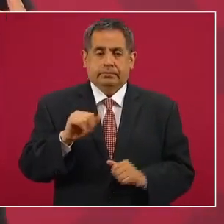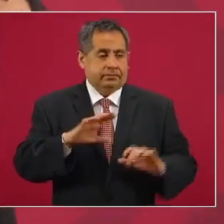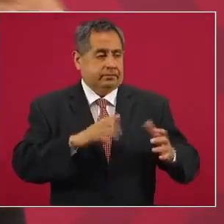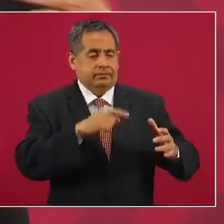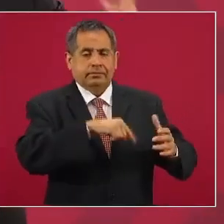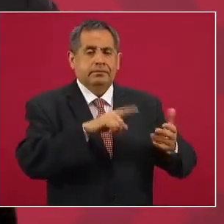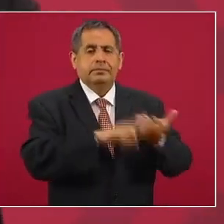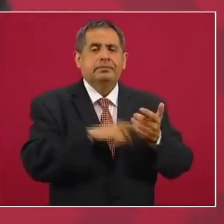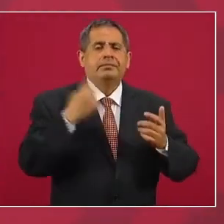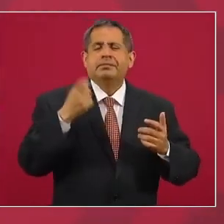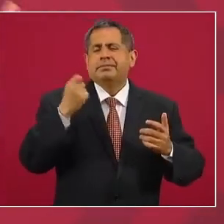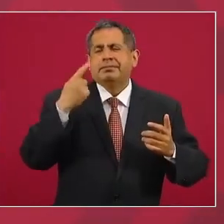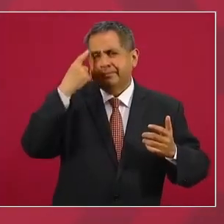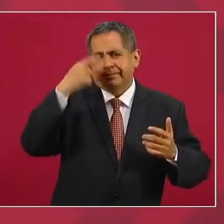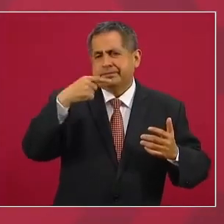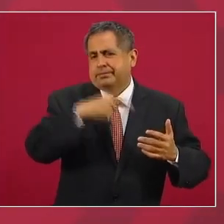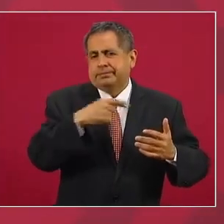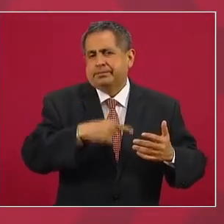era que para